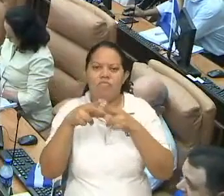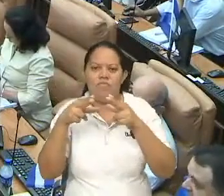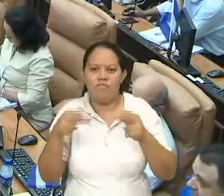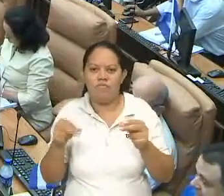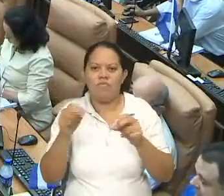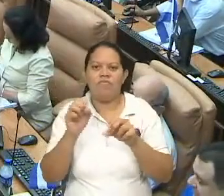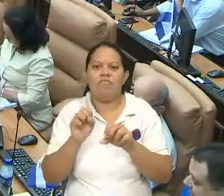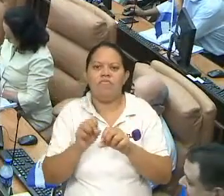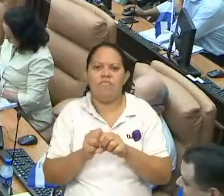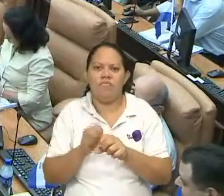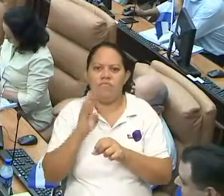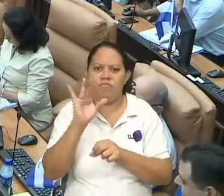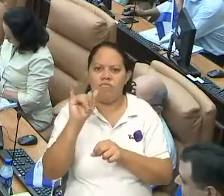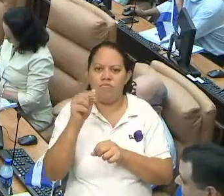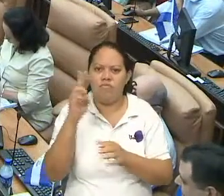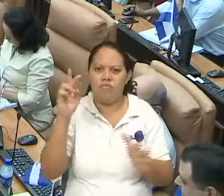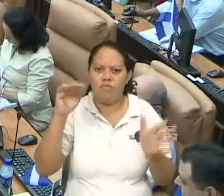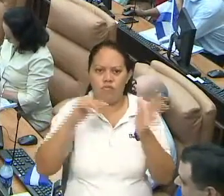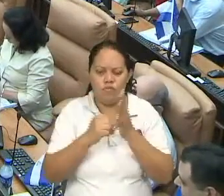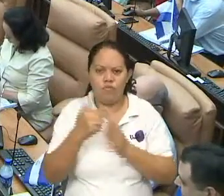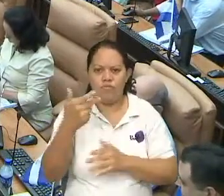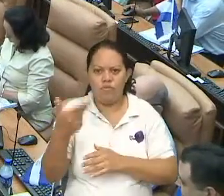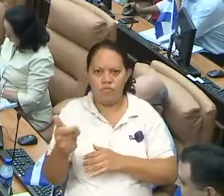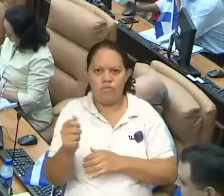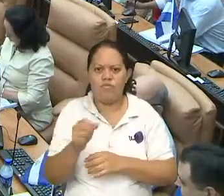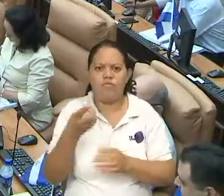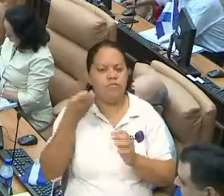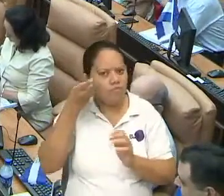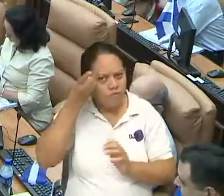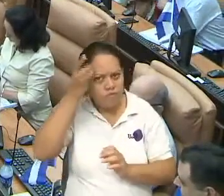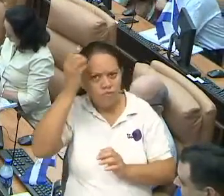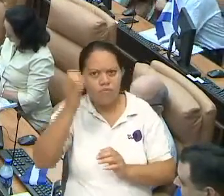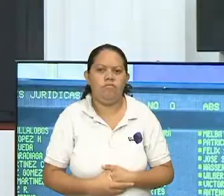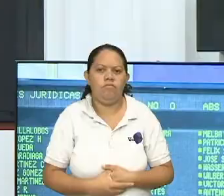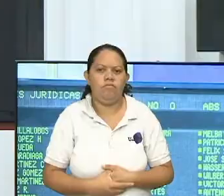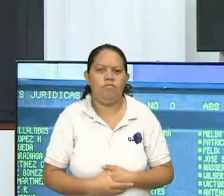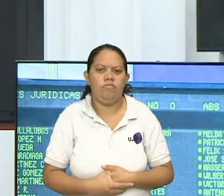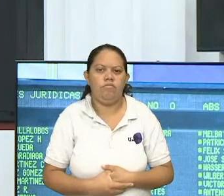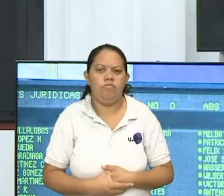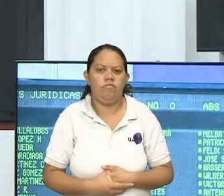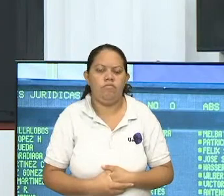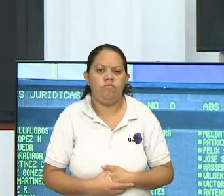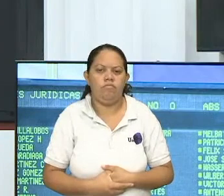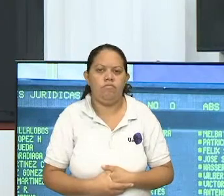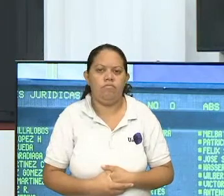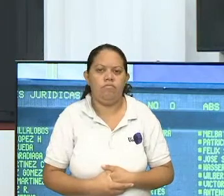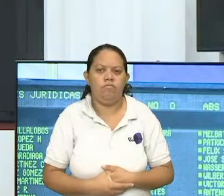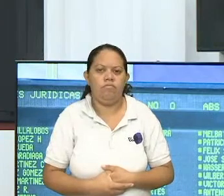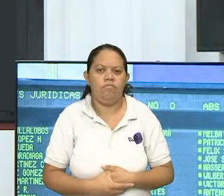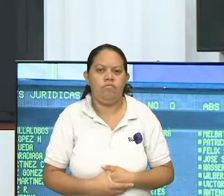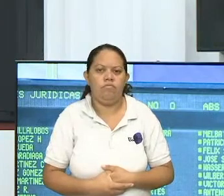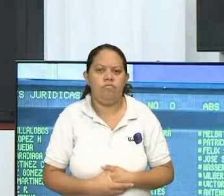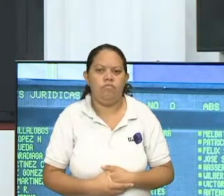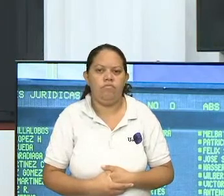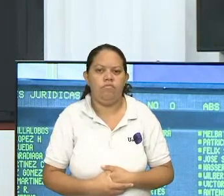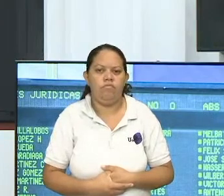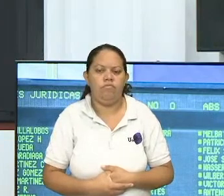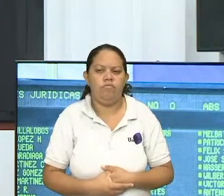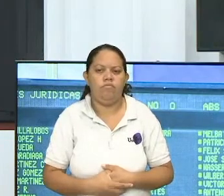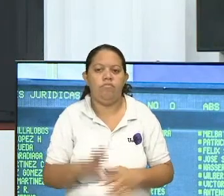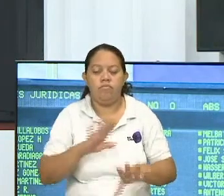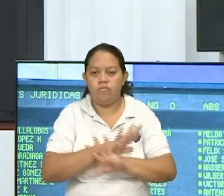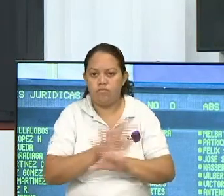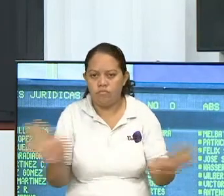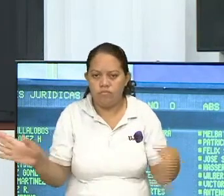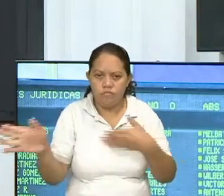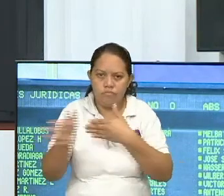Nacional, dominada por el orteguismo, aprobó este miércoles 13 de julio un decreto que ilegalizó a un centenar de